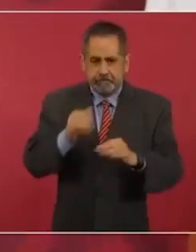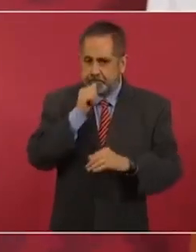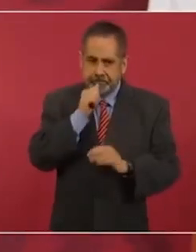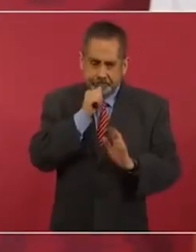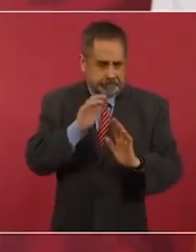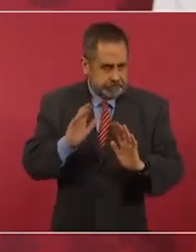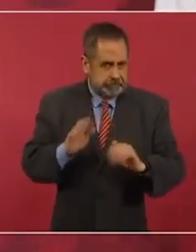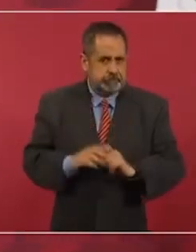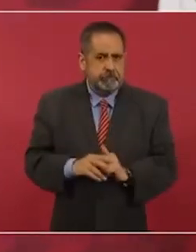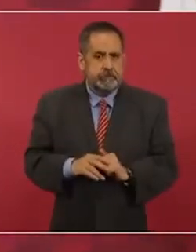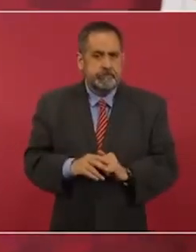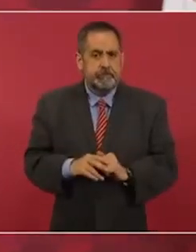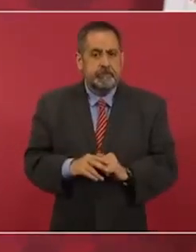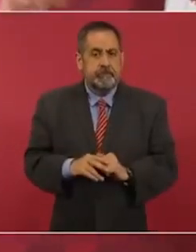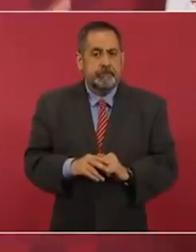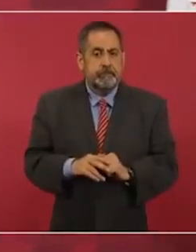mejor